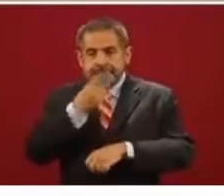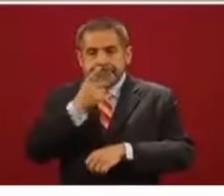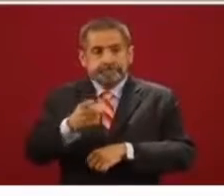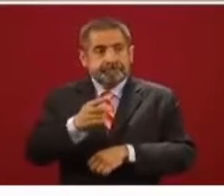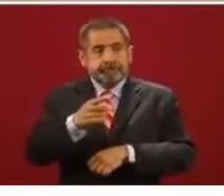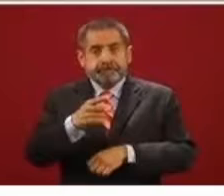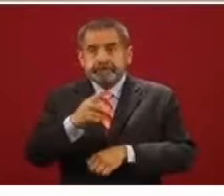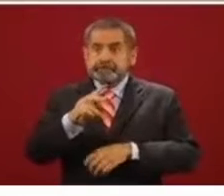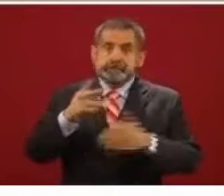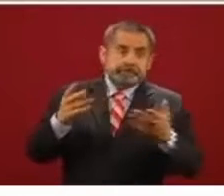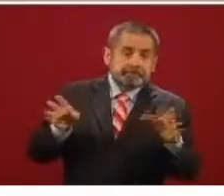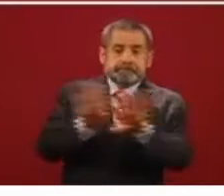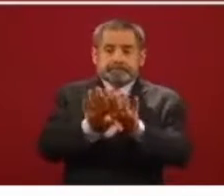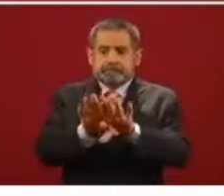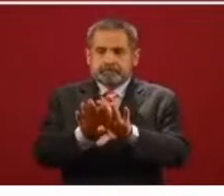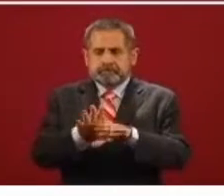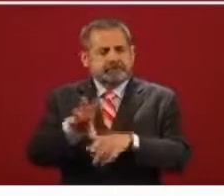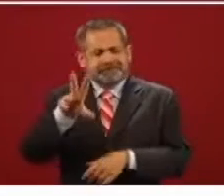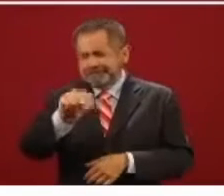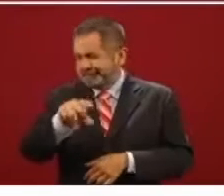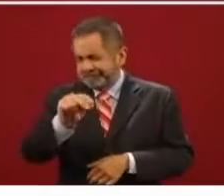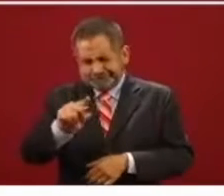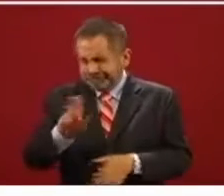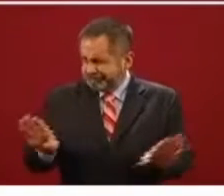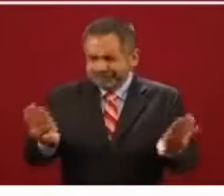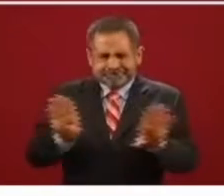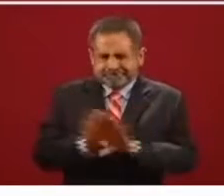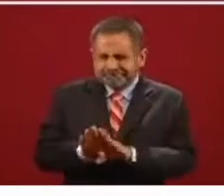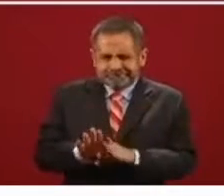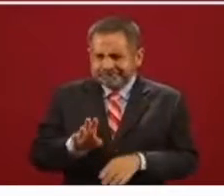la frontera. No, no se cierra.